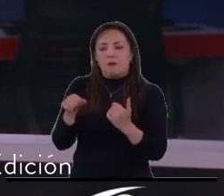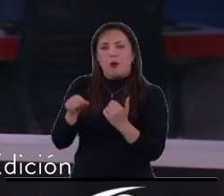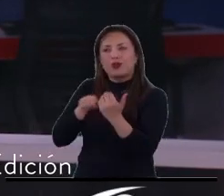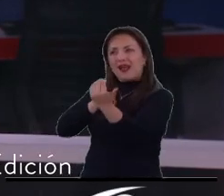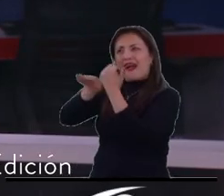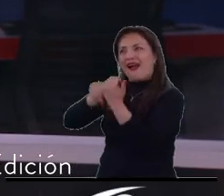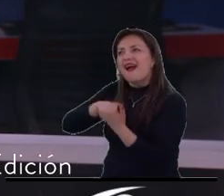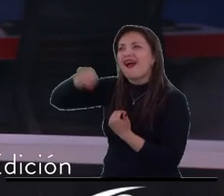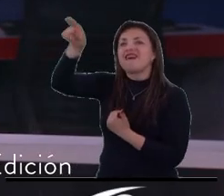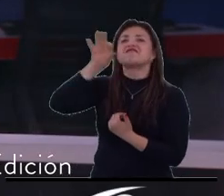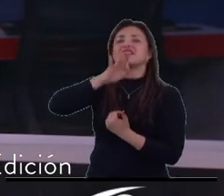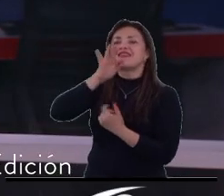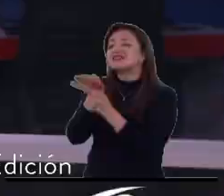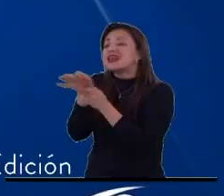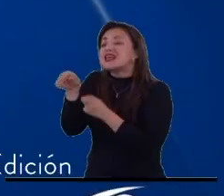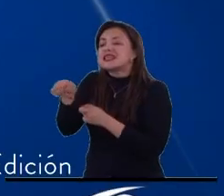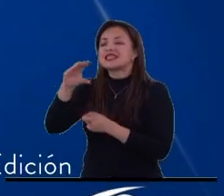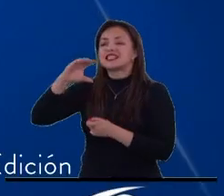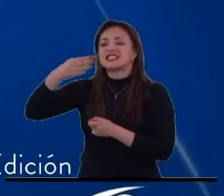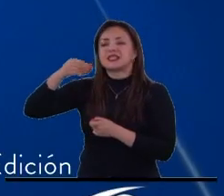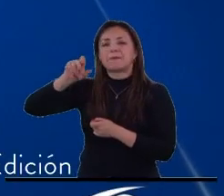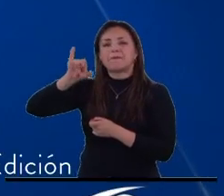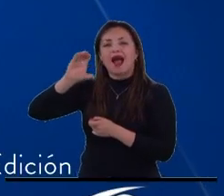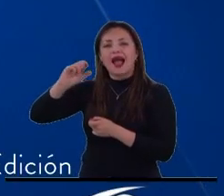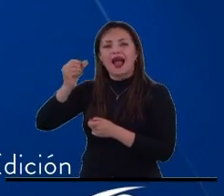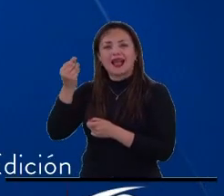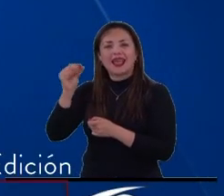comunica a Bogotá con Villavicencio.